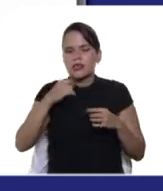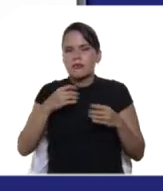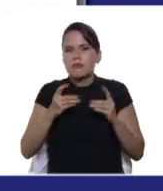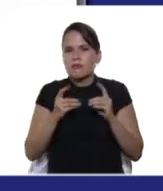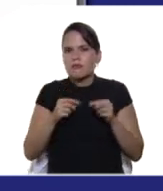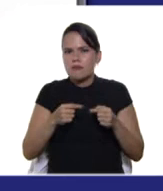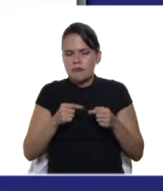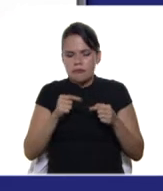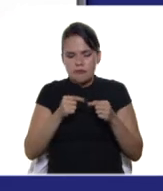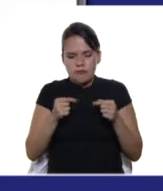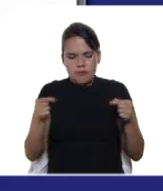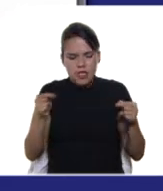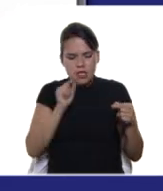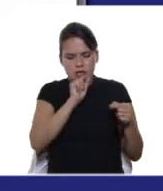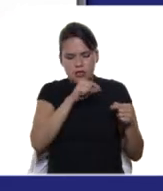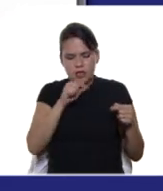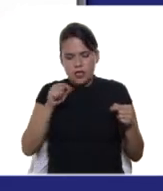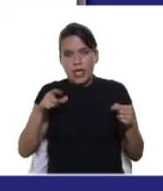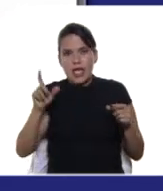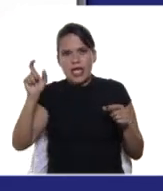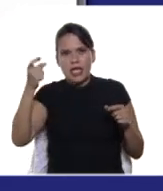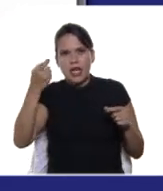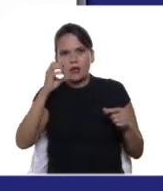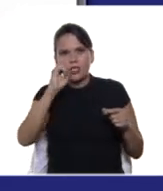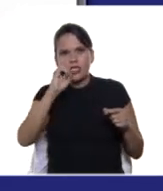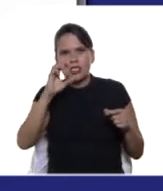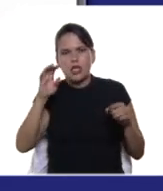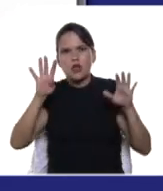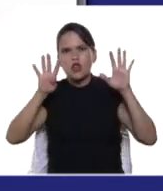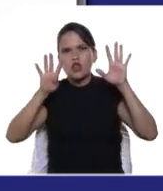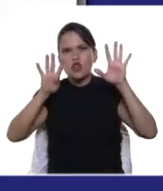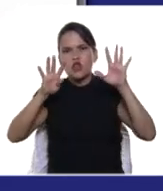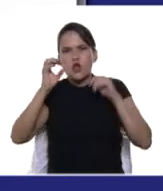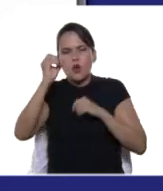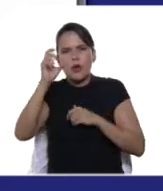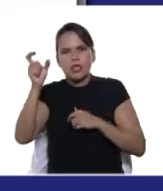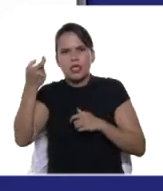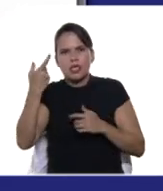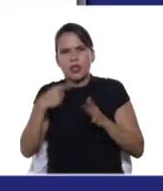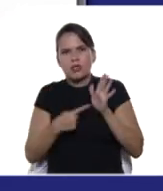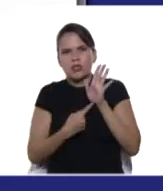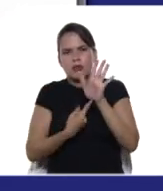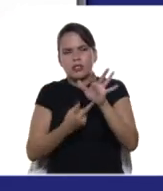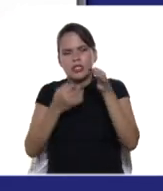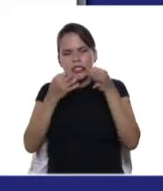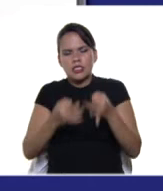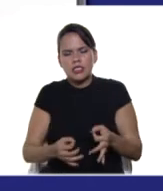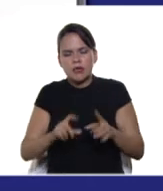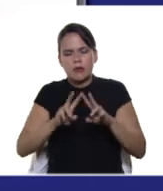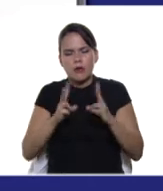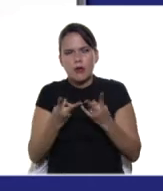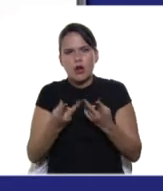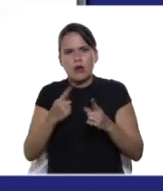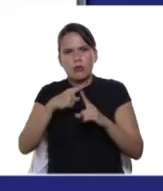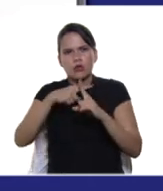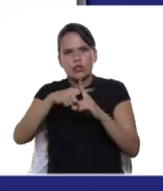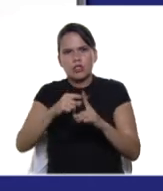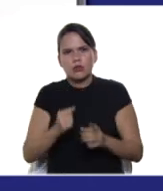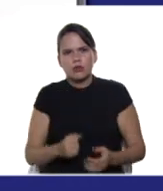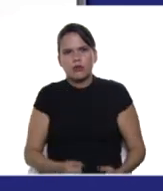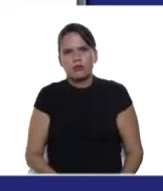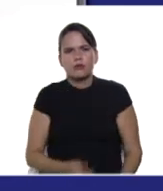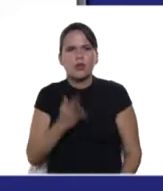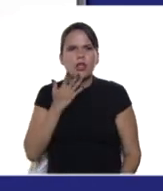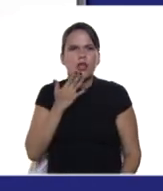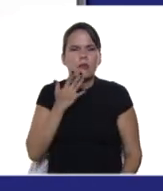esos grados entre 0 y 90 grados, y se va a representar siempre en valores positivos y valores negativos. Por